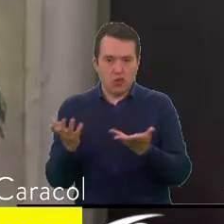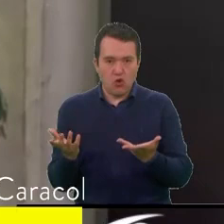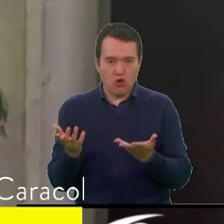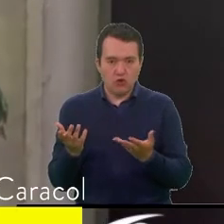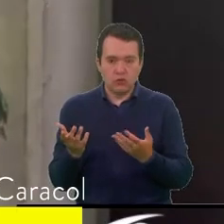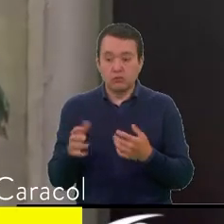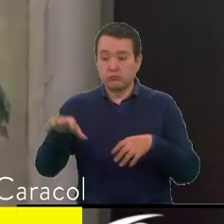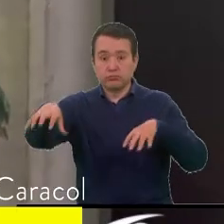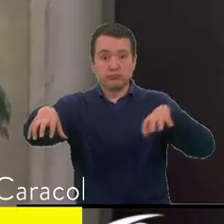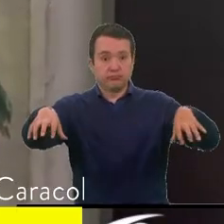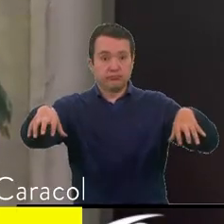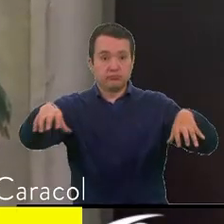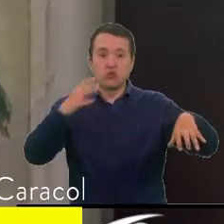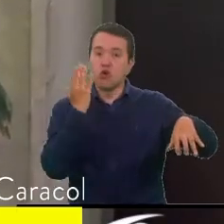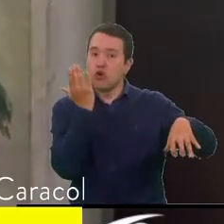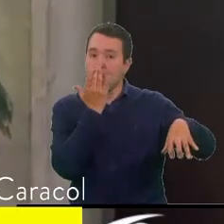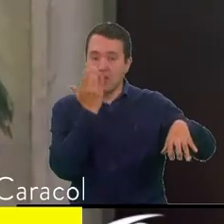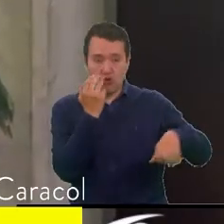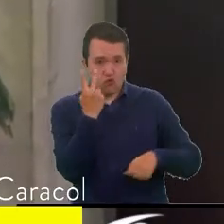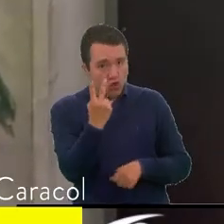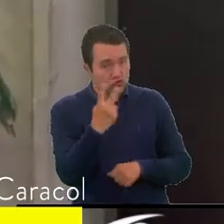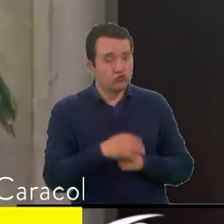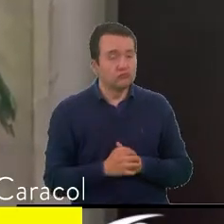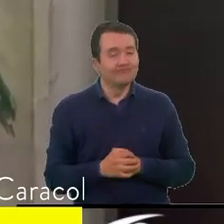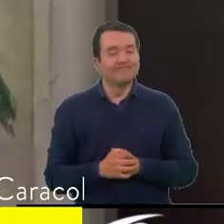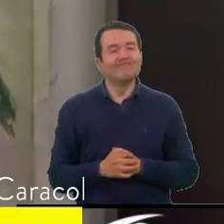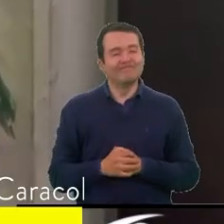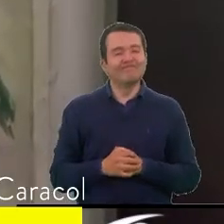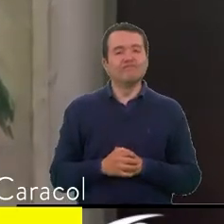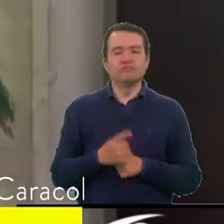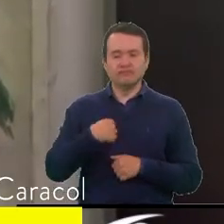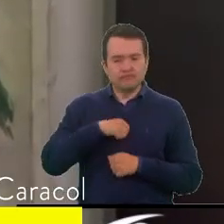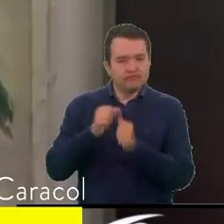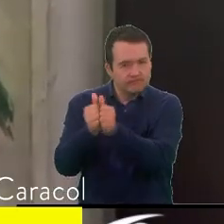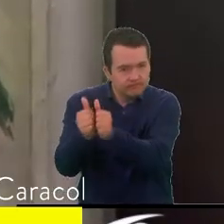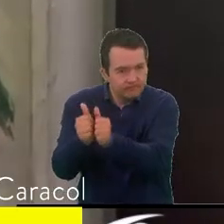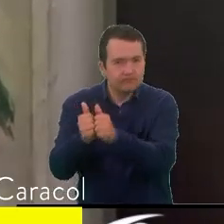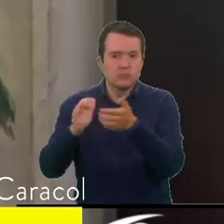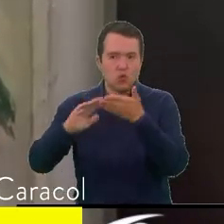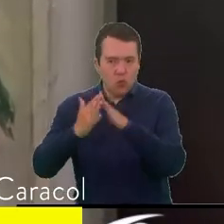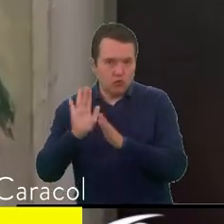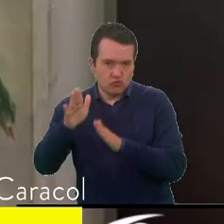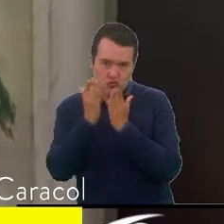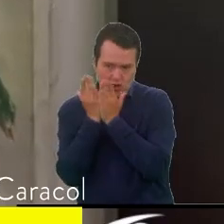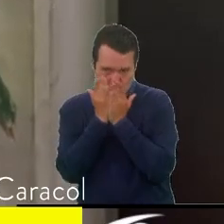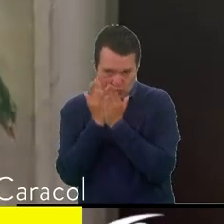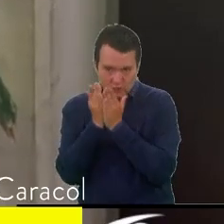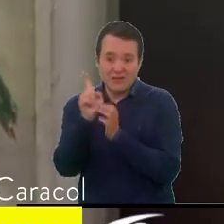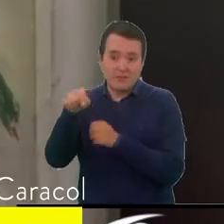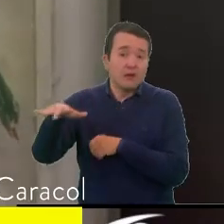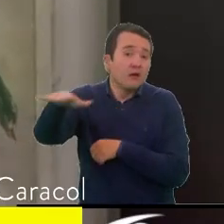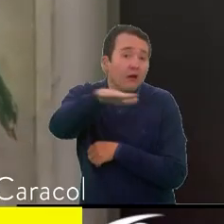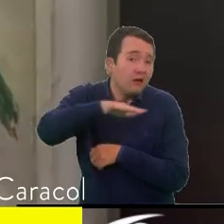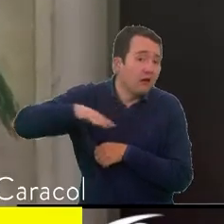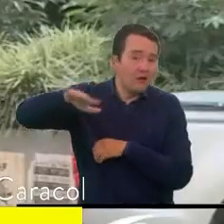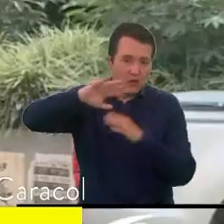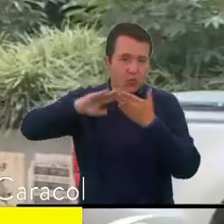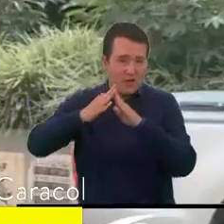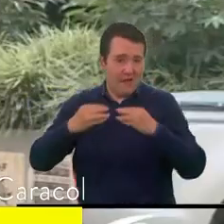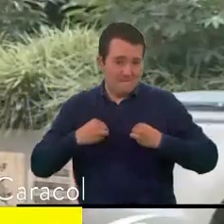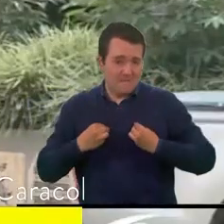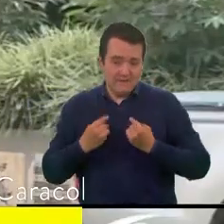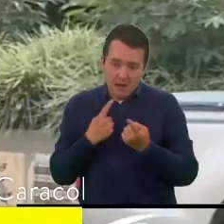instituciones educativas de la ciudad. Hemos estado junto a la comunidad educativa, pero también la comunidad territorial.